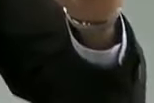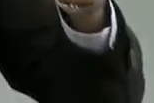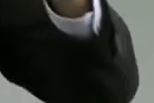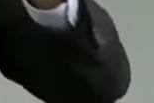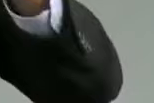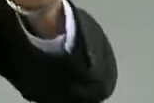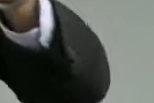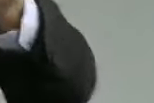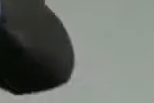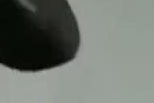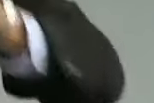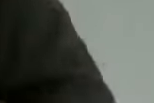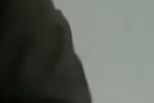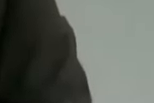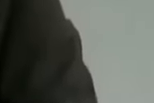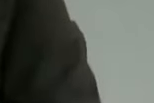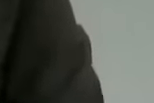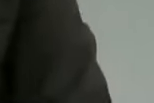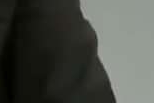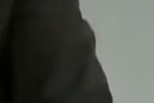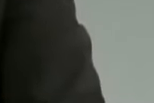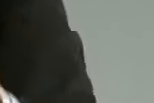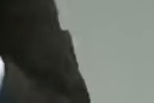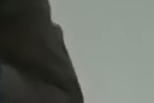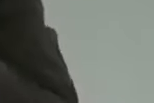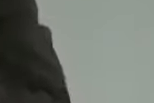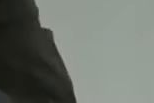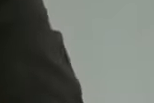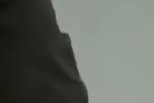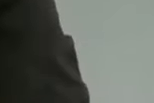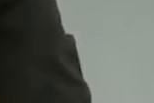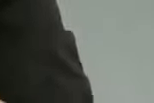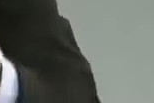gobi chunan